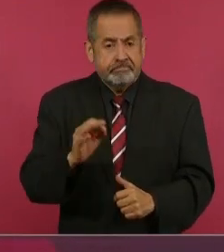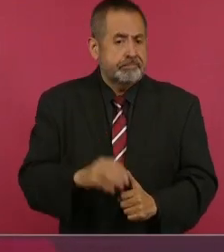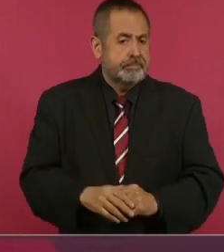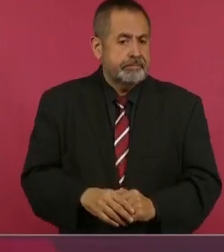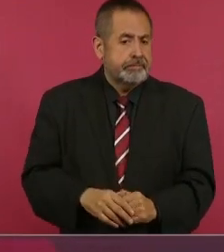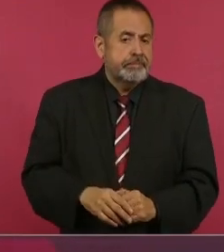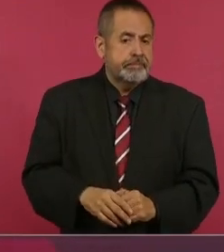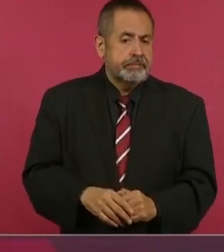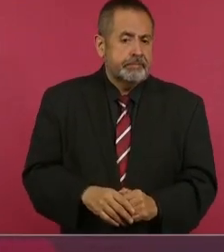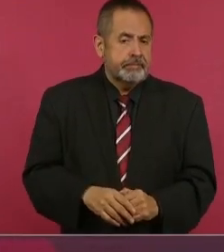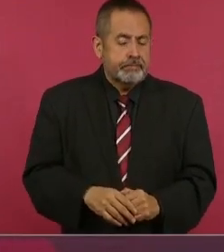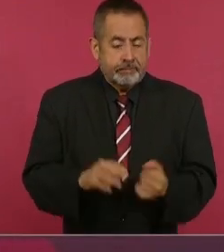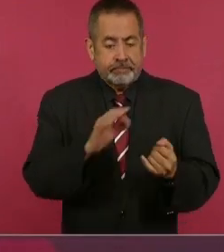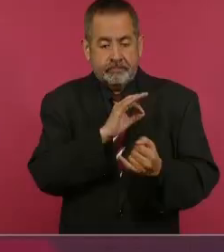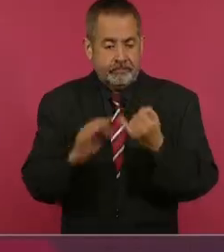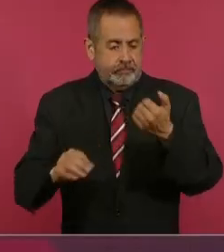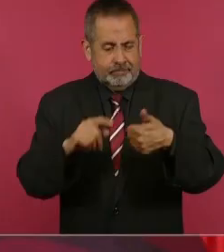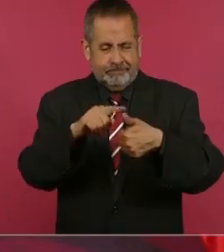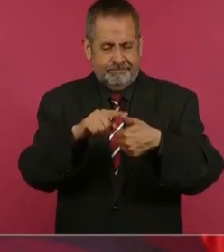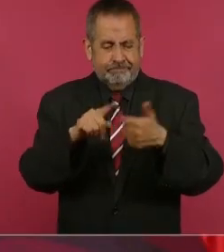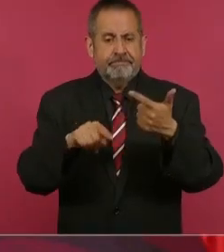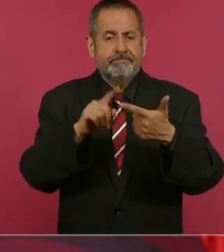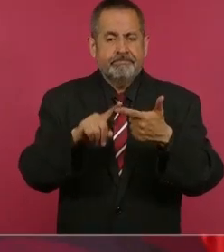Y dejé al final algo